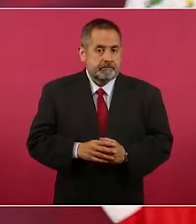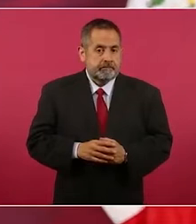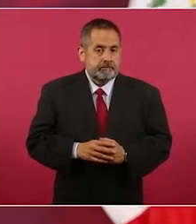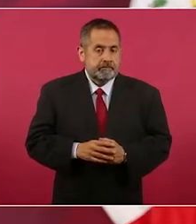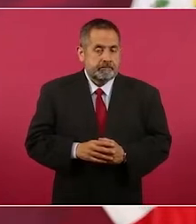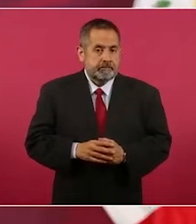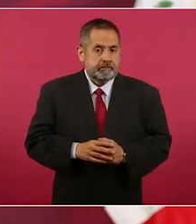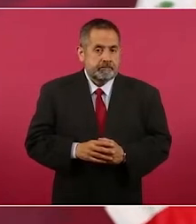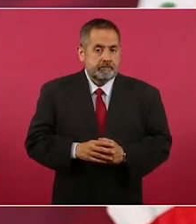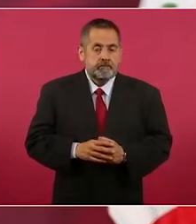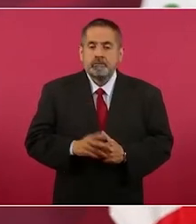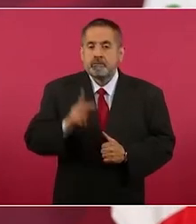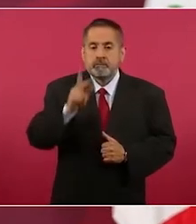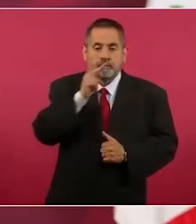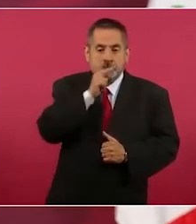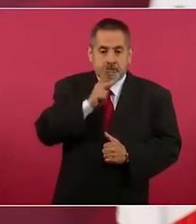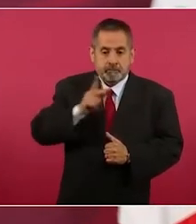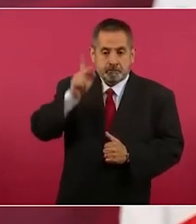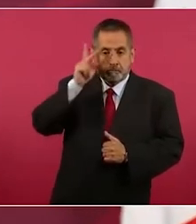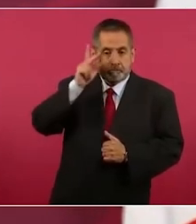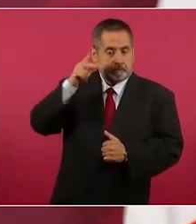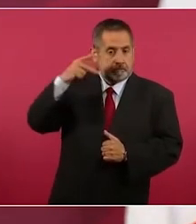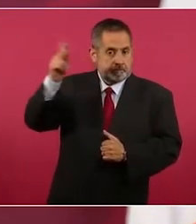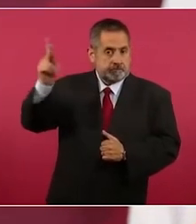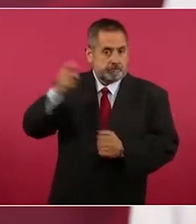escribe un mensaje